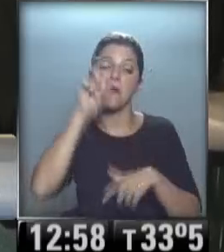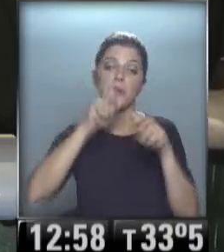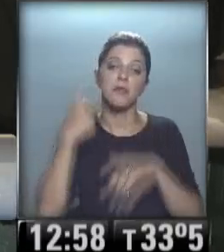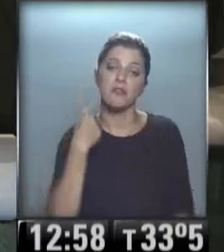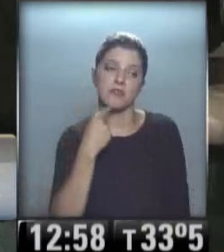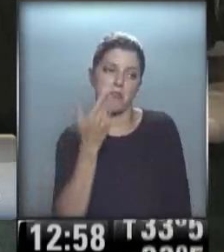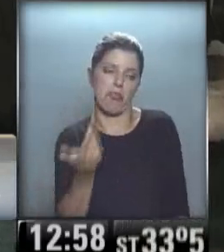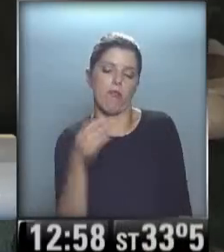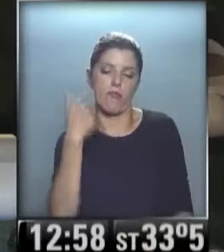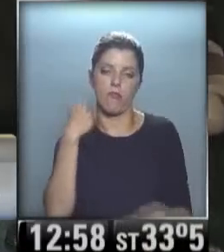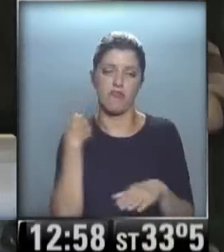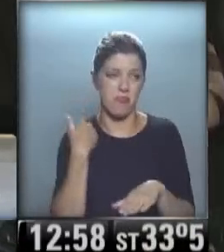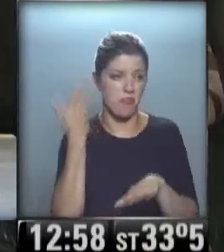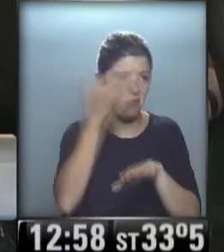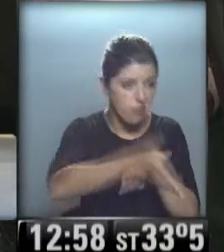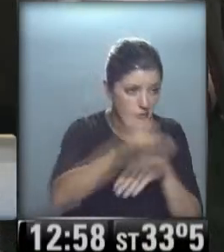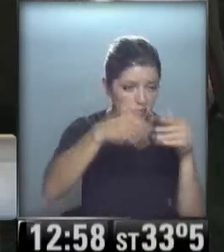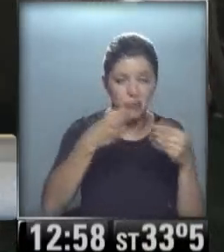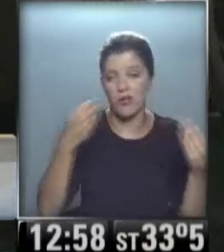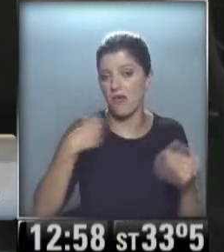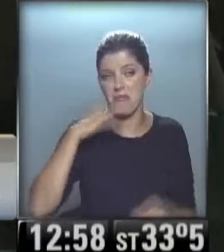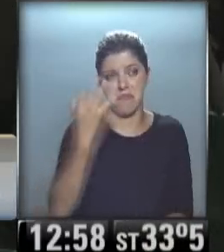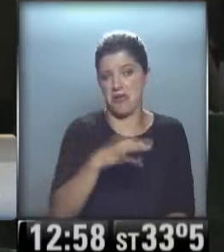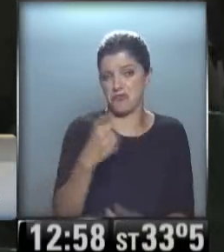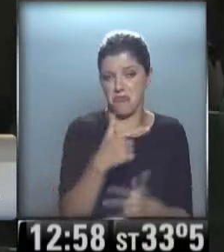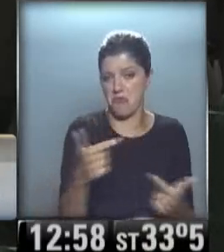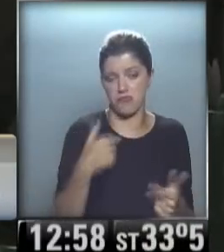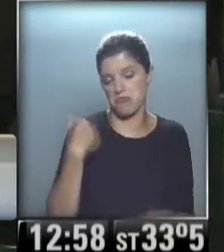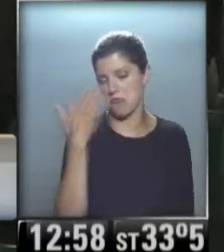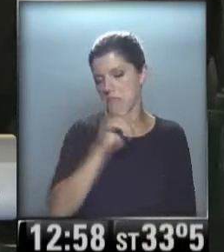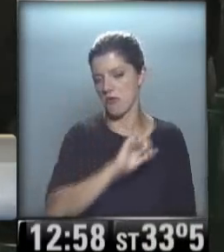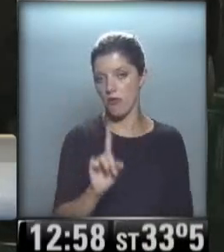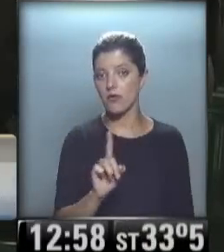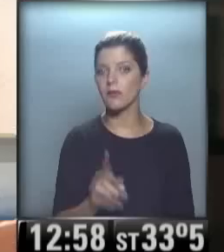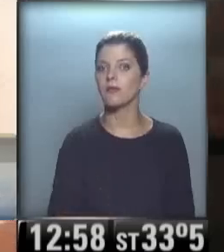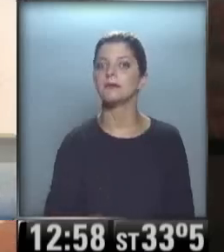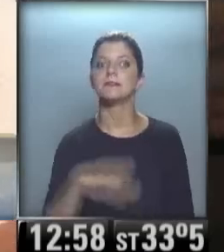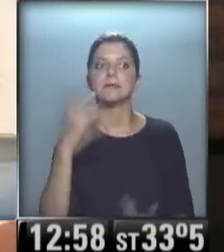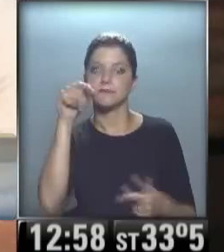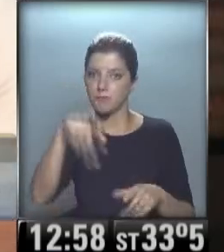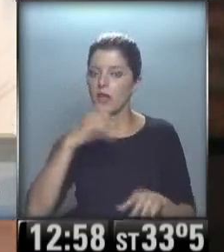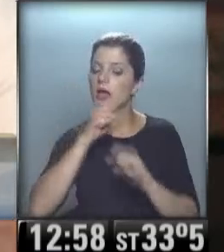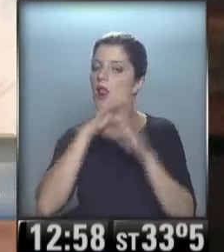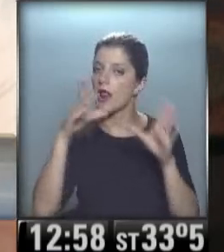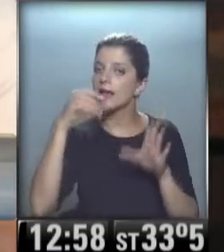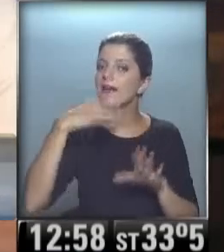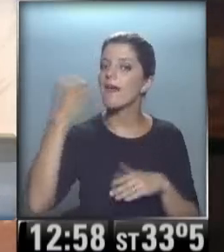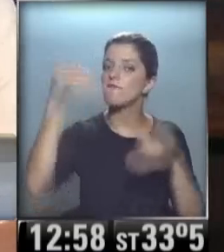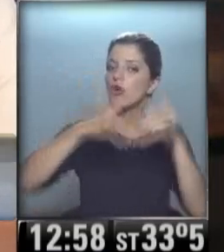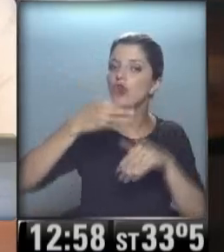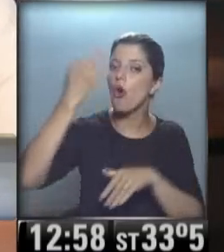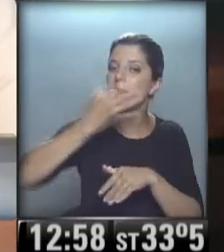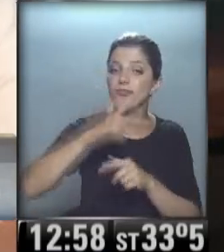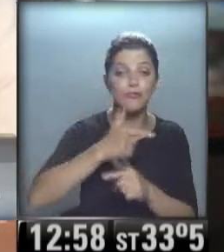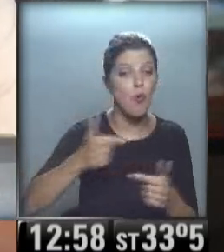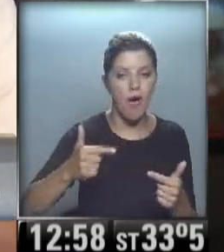ya con el resultado puesto ni siquiera me muevo el voto no es obligatorio no voy a votar eso quería aclarar que el voto no es obligatorio de ahí viene tanta lación